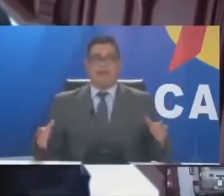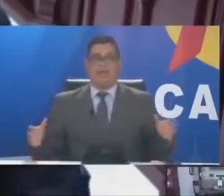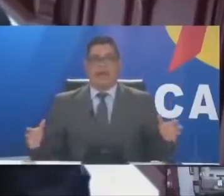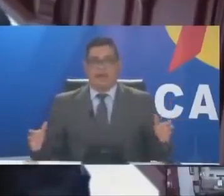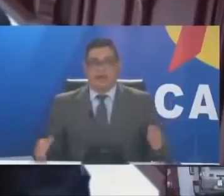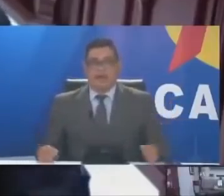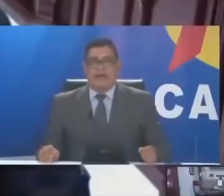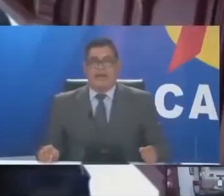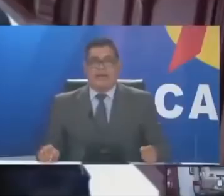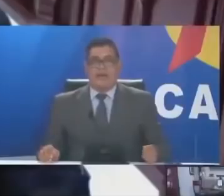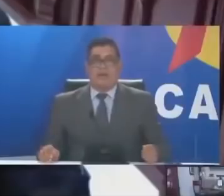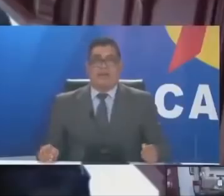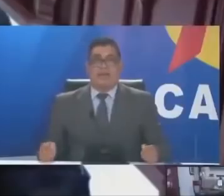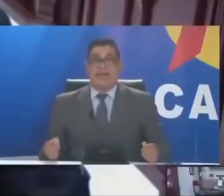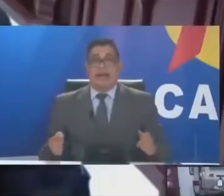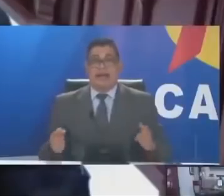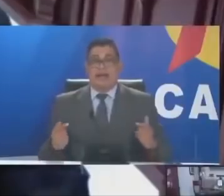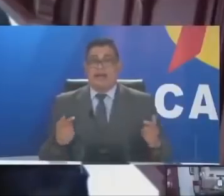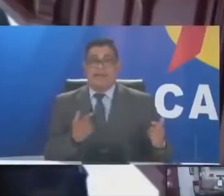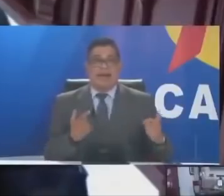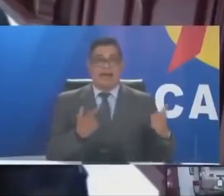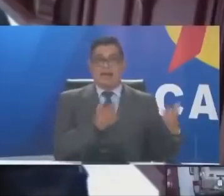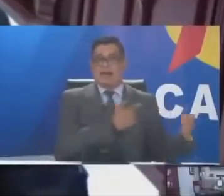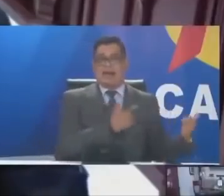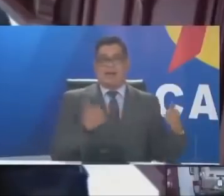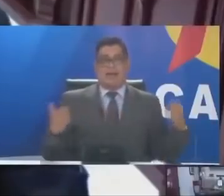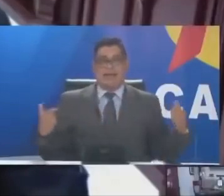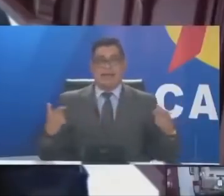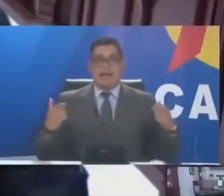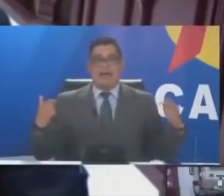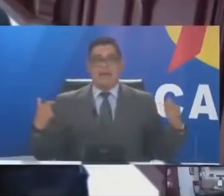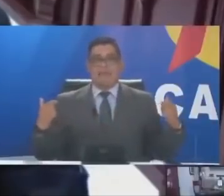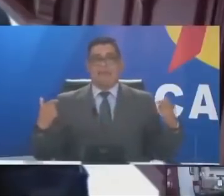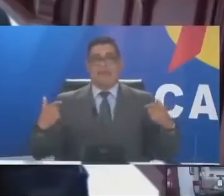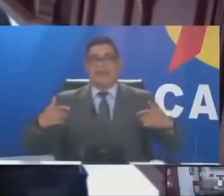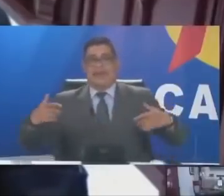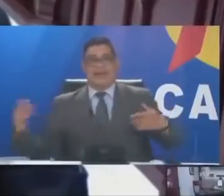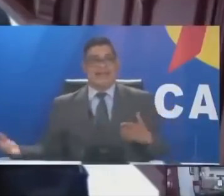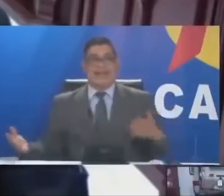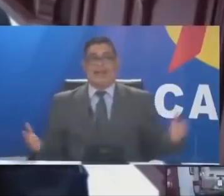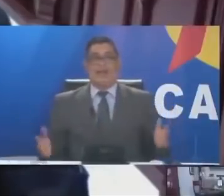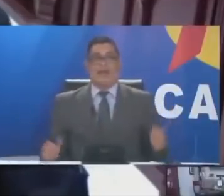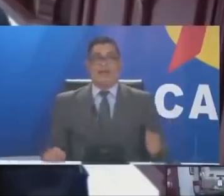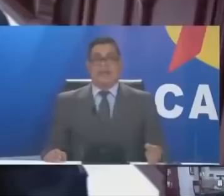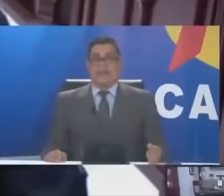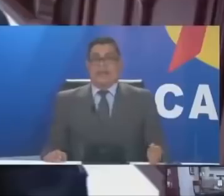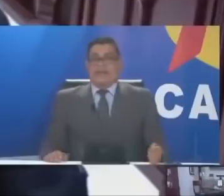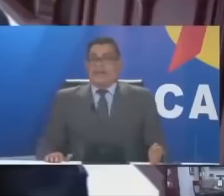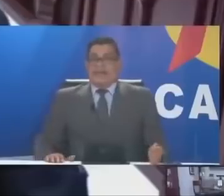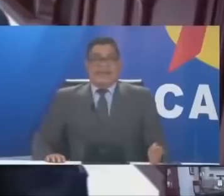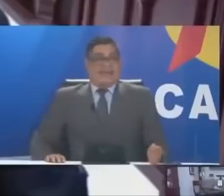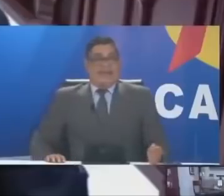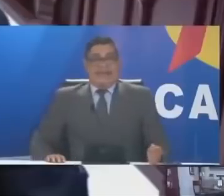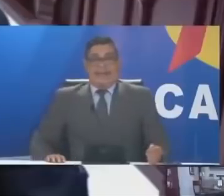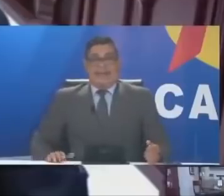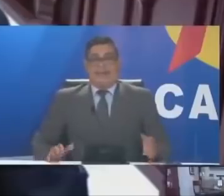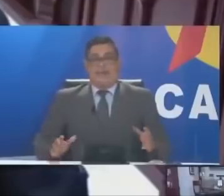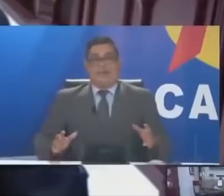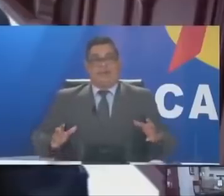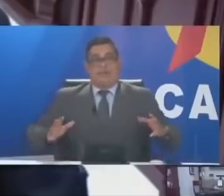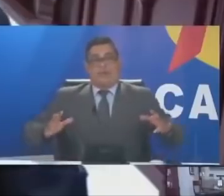volver a reconciliar ahora usted gira la mirada a cualquier lado izquierda o derecha